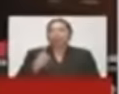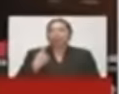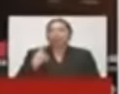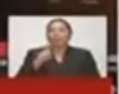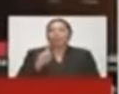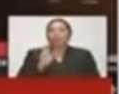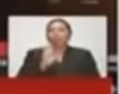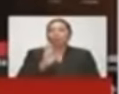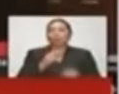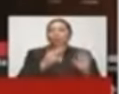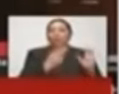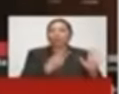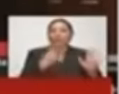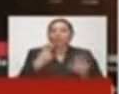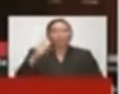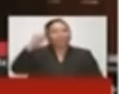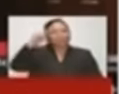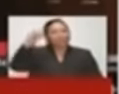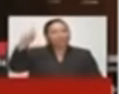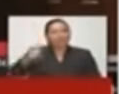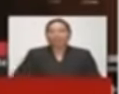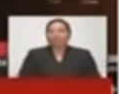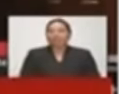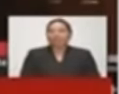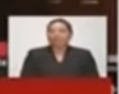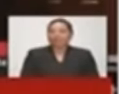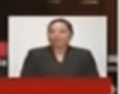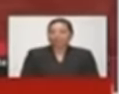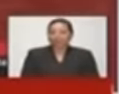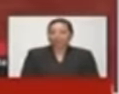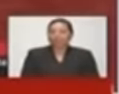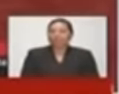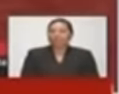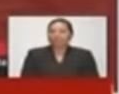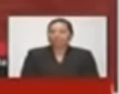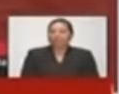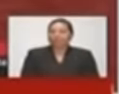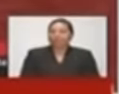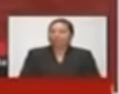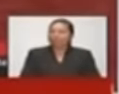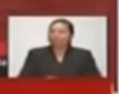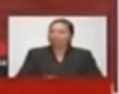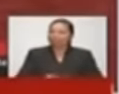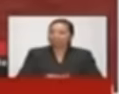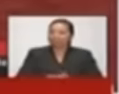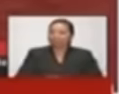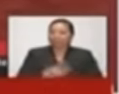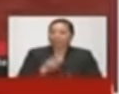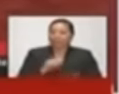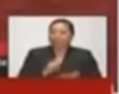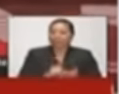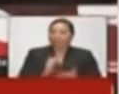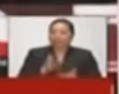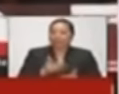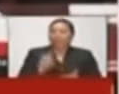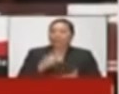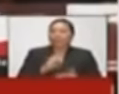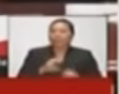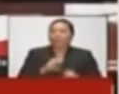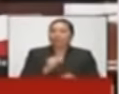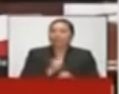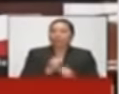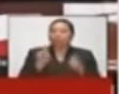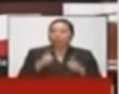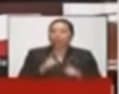Nos vamos en vivo al Parlamento Nacional. Como ya lo señalamos más temprano, se debate a esta hora en el